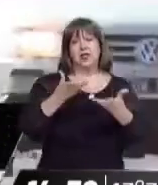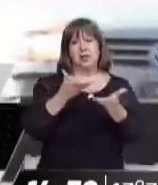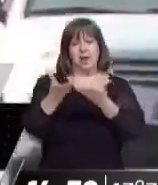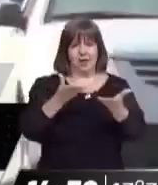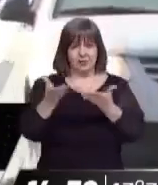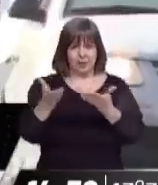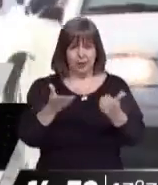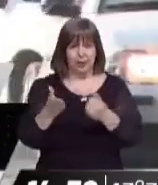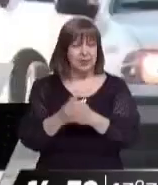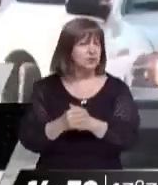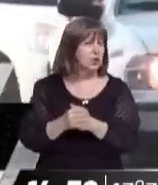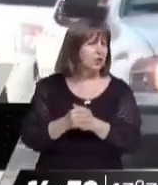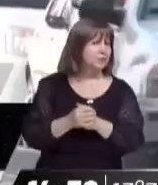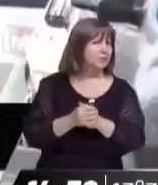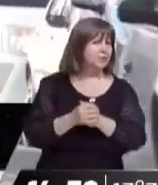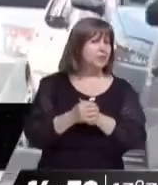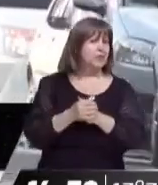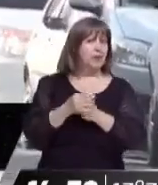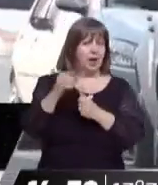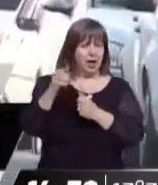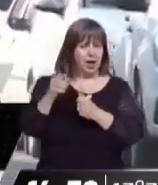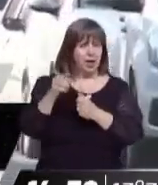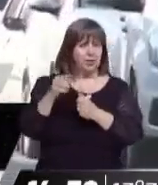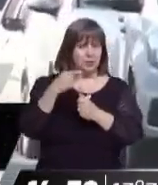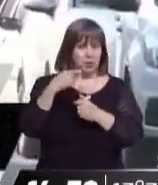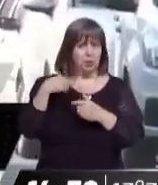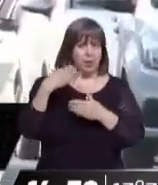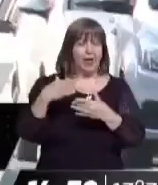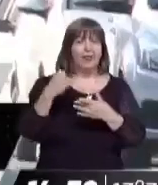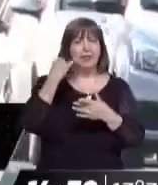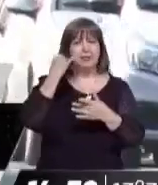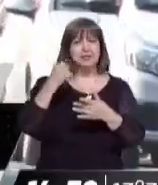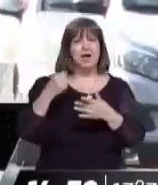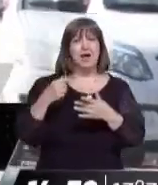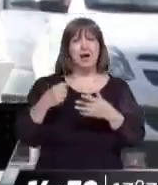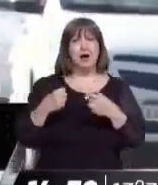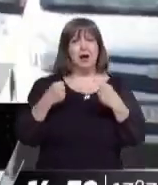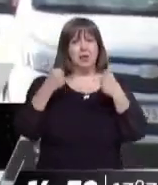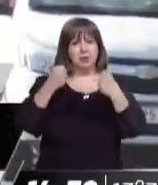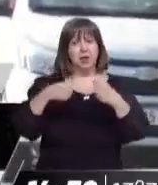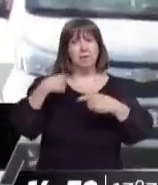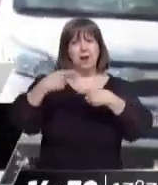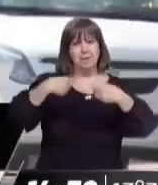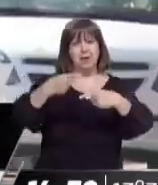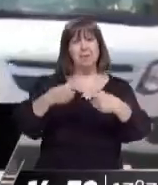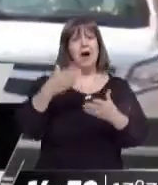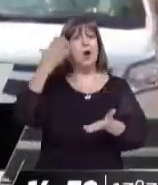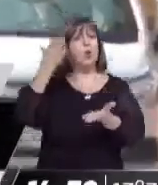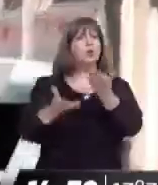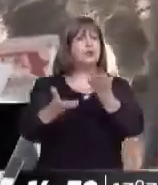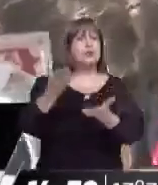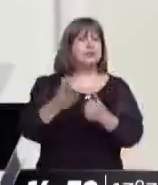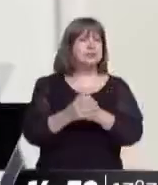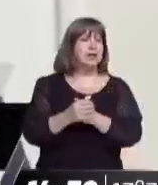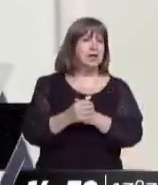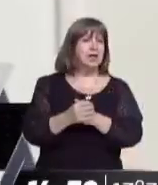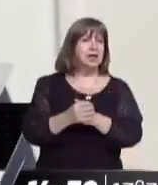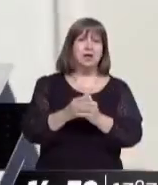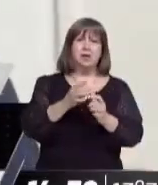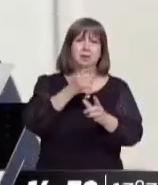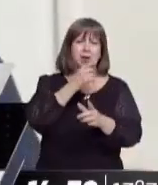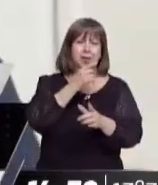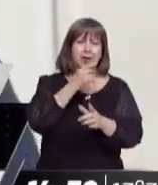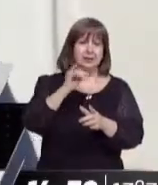qué manera cree que esto le va a dar impulso a la causa judicial? Creo que ha modificado y